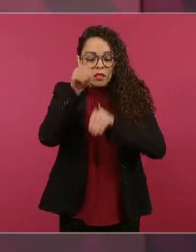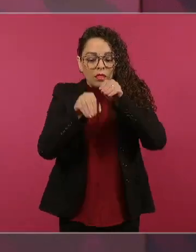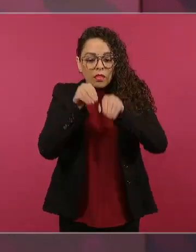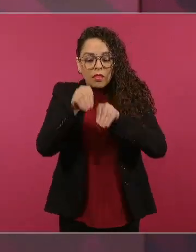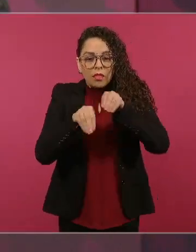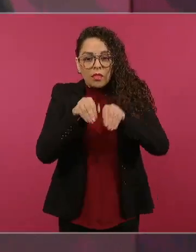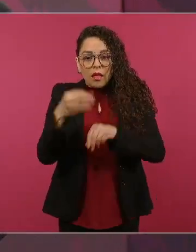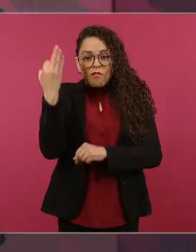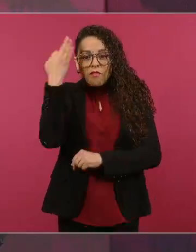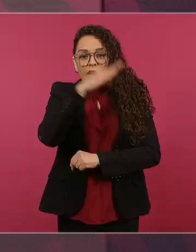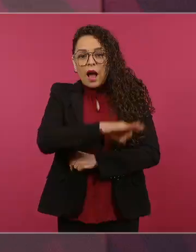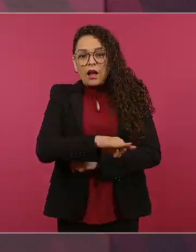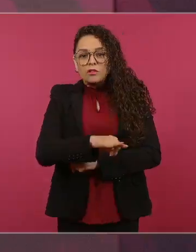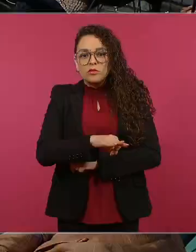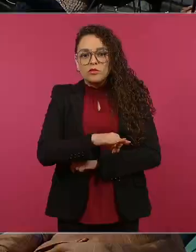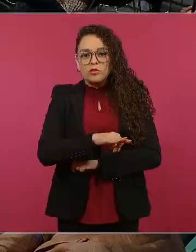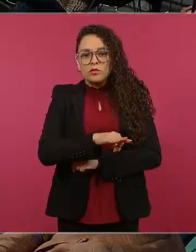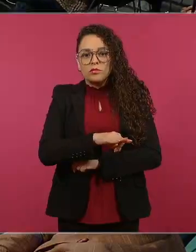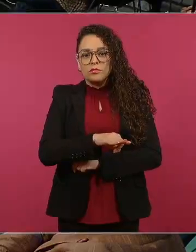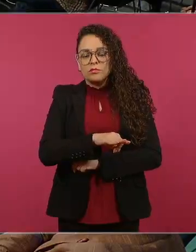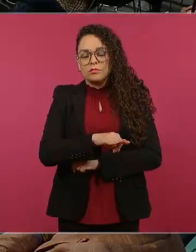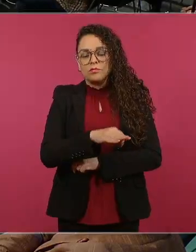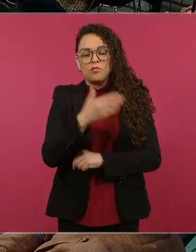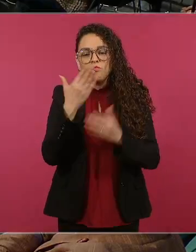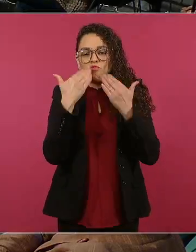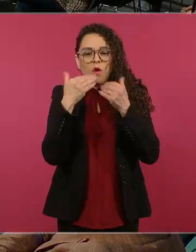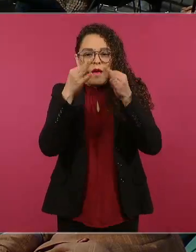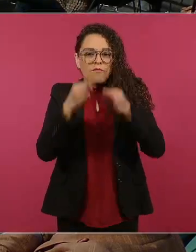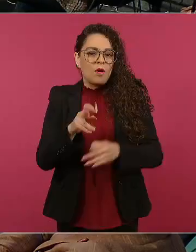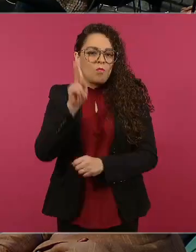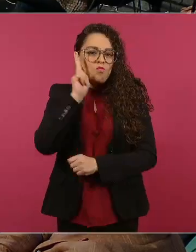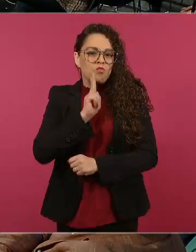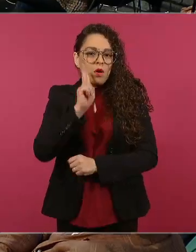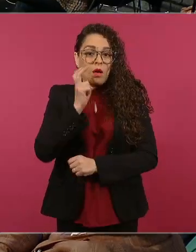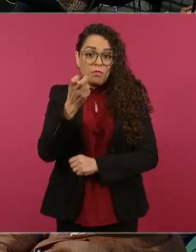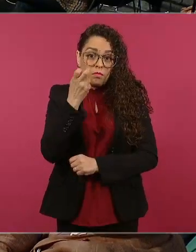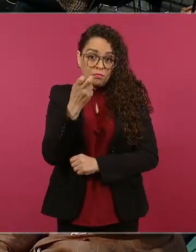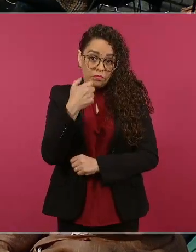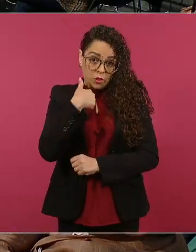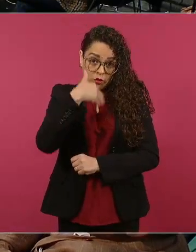Entonces me consta de cómo actúan.